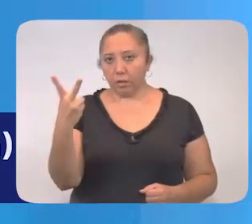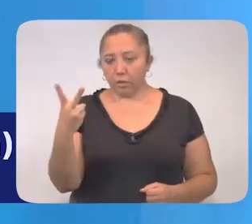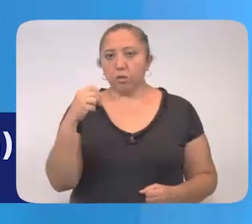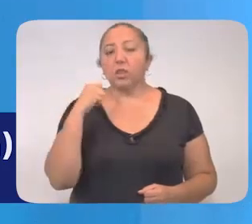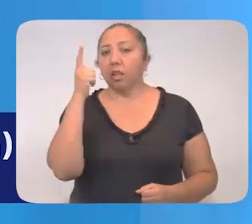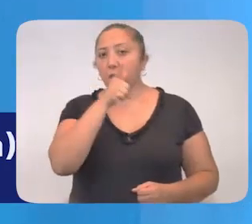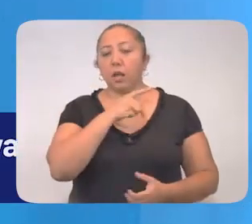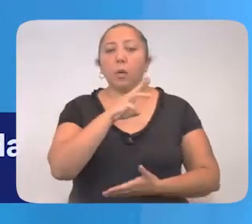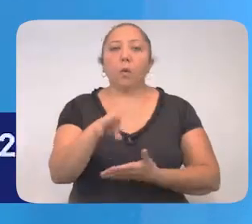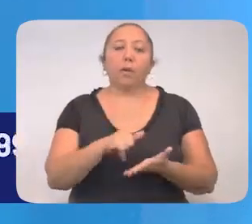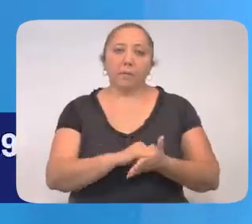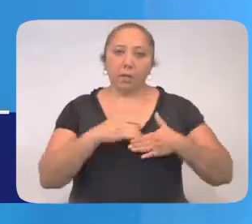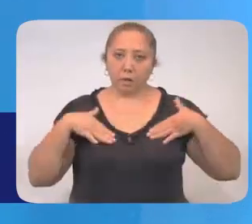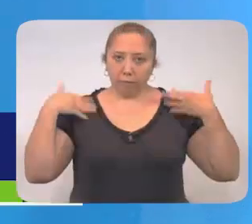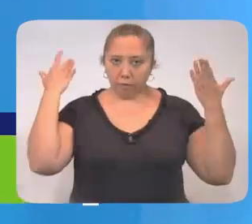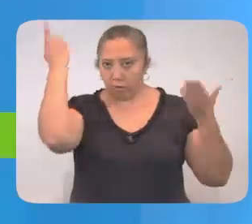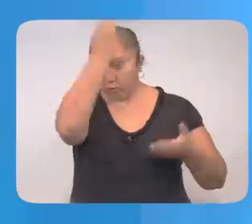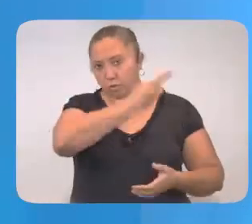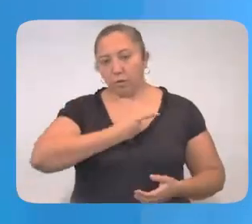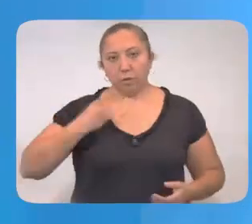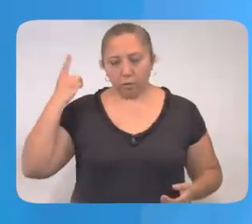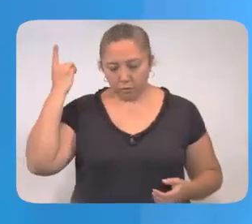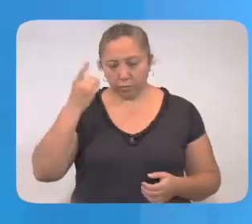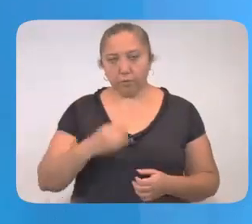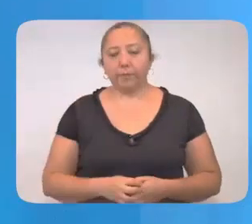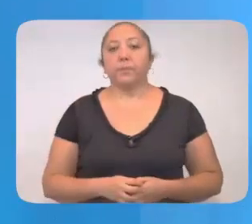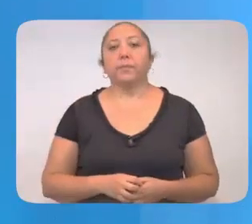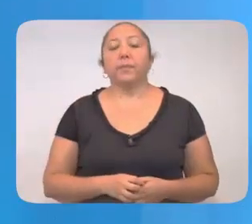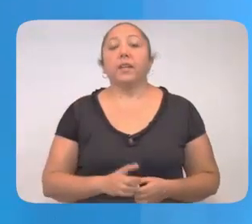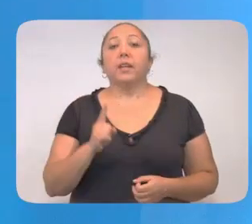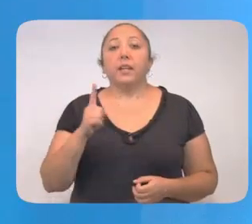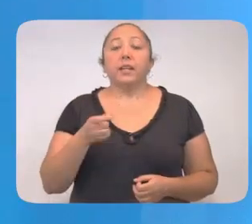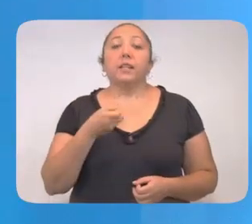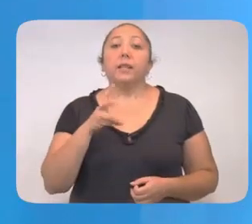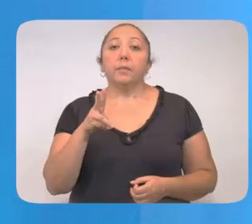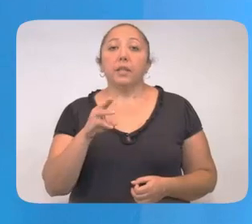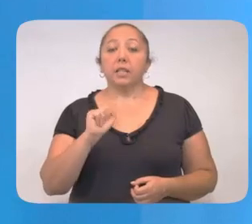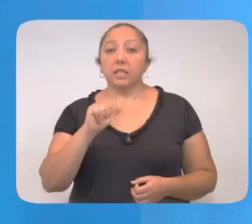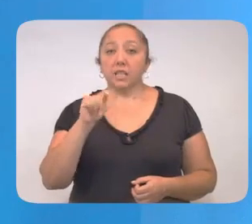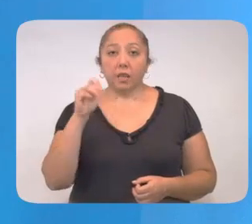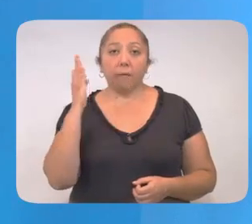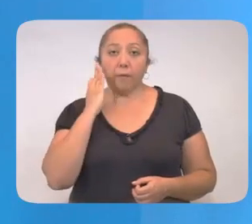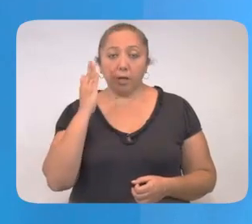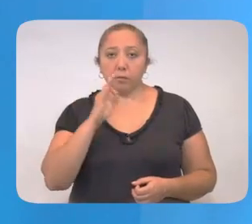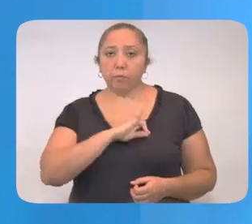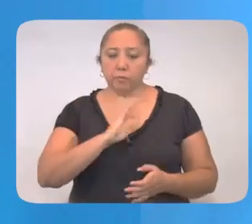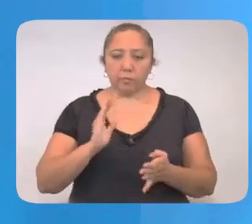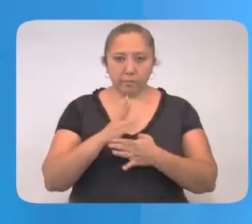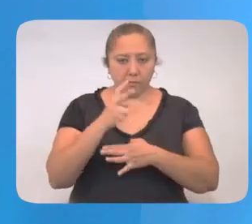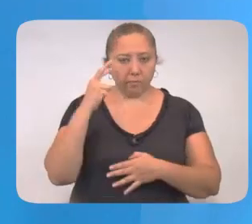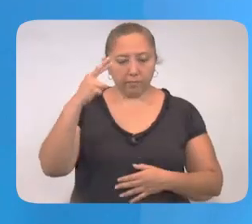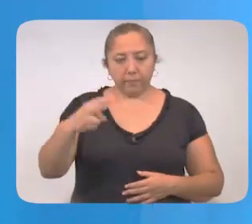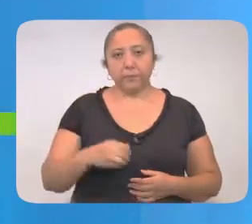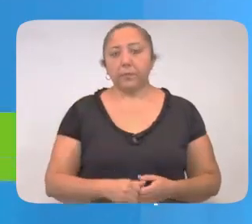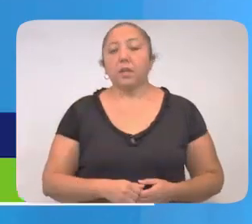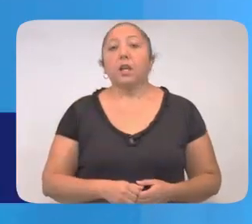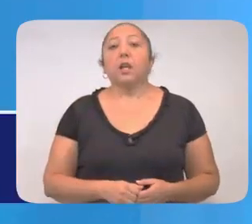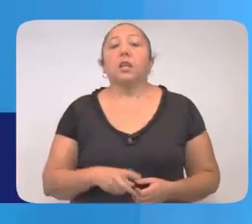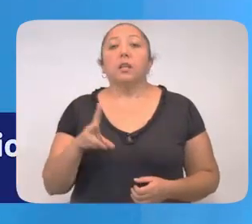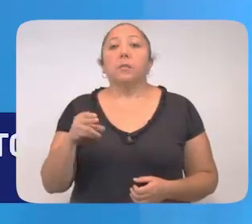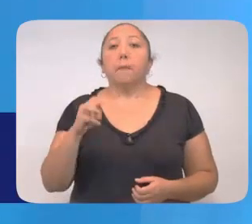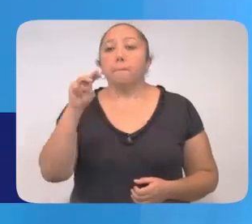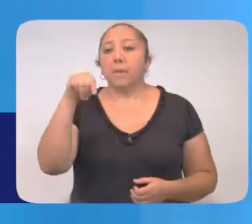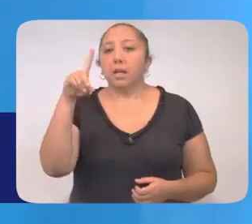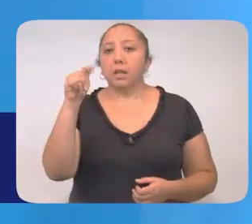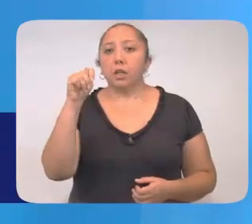en lengua maya ofrece un diagnóstico automatizado. El chat de la salud vía la red social de Facebook. La aplicación